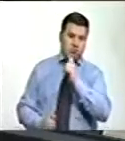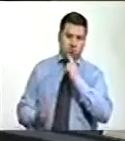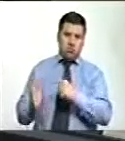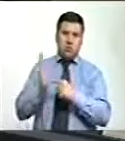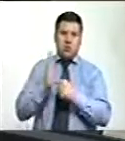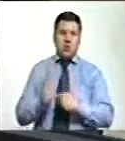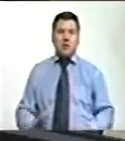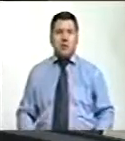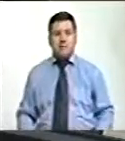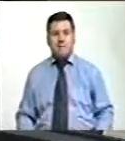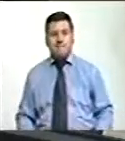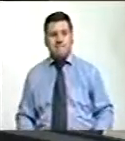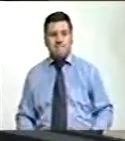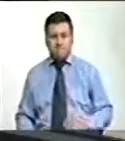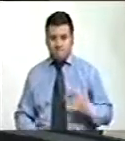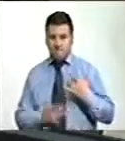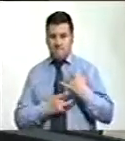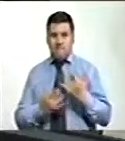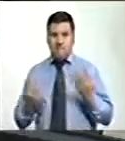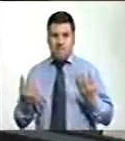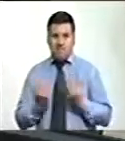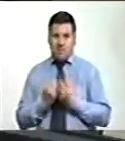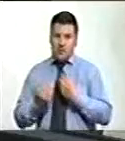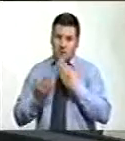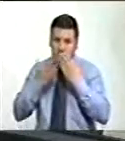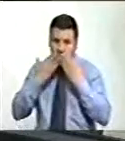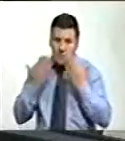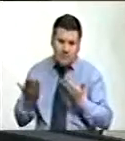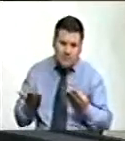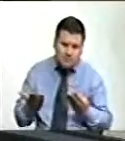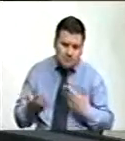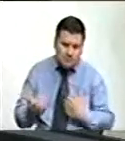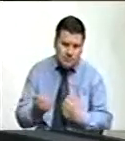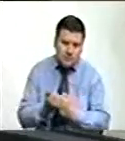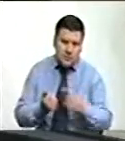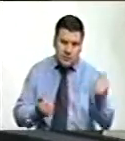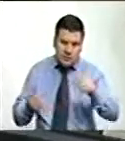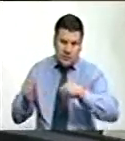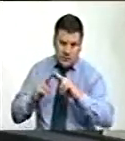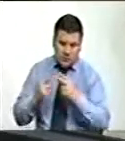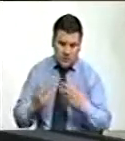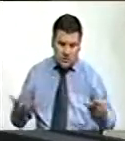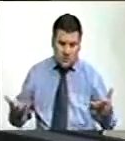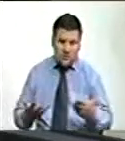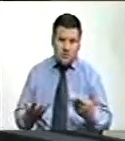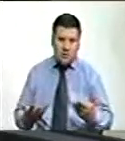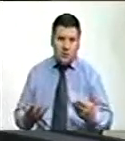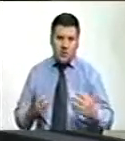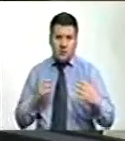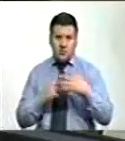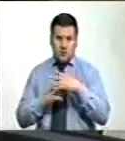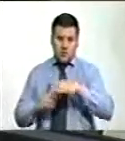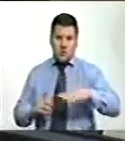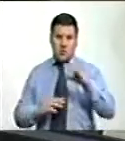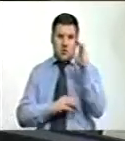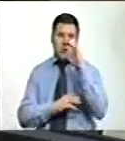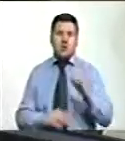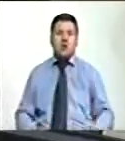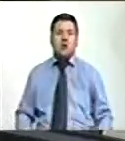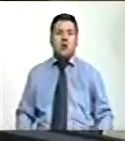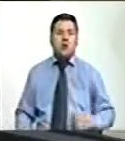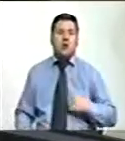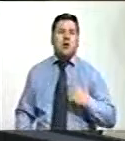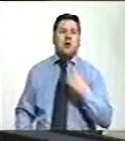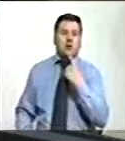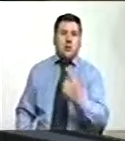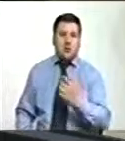un gesto de solidaridad, de cordialidad ante un tema de seguridad nacional que pone en riesgo al territorio colombiano. Y lo dije en mi condición